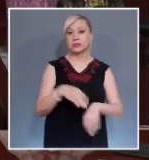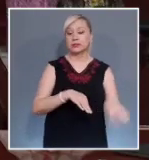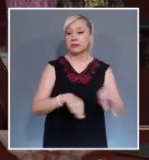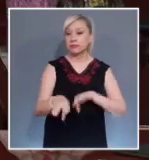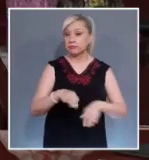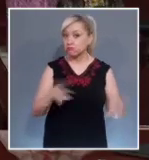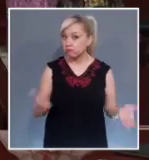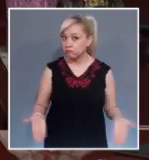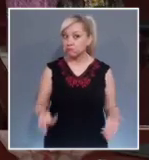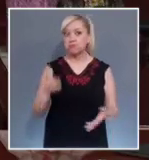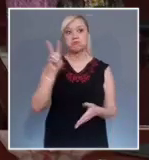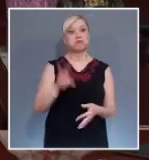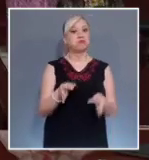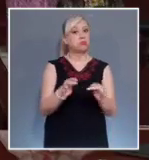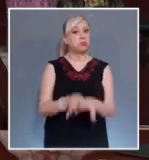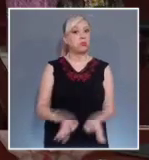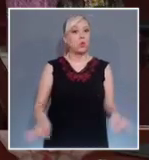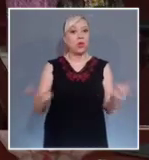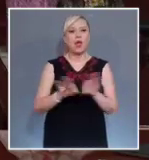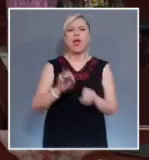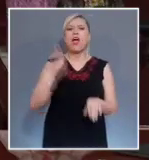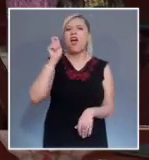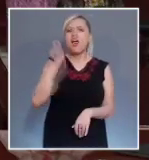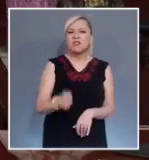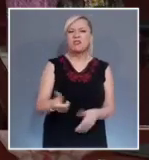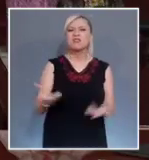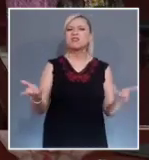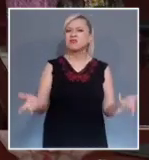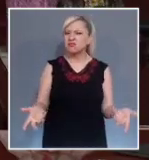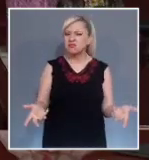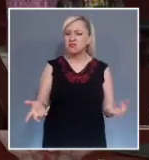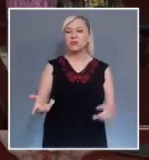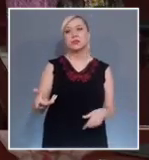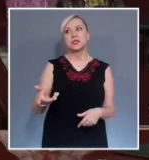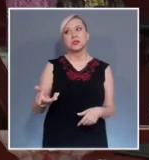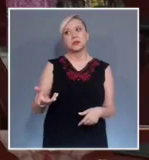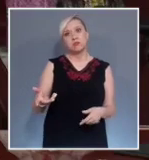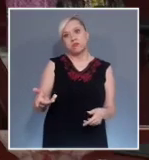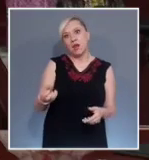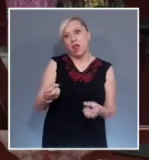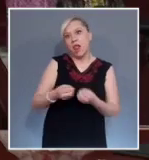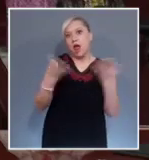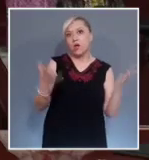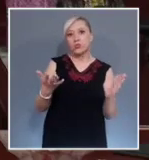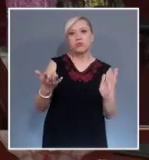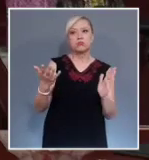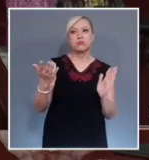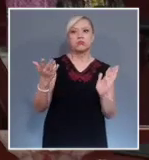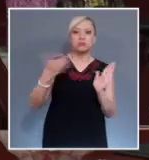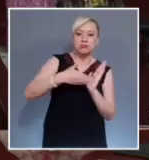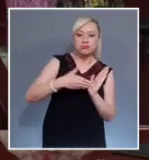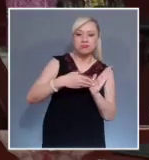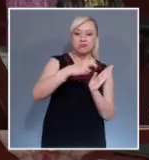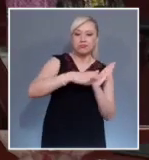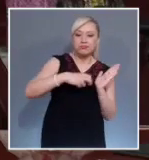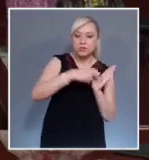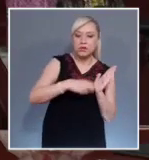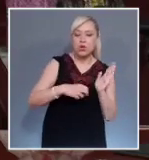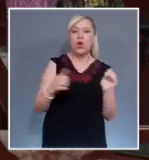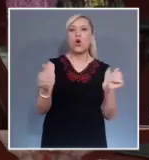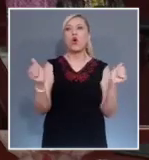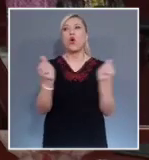muy importante fue el tratar el régimen disciplinario pero a partir también del